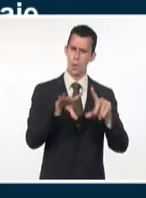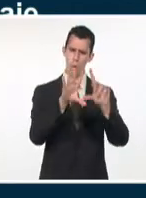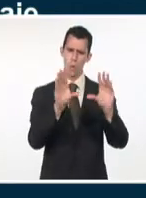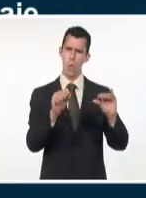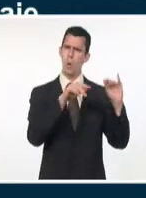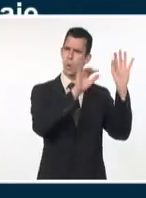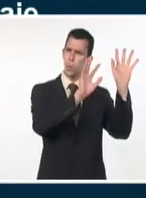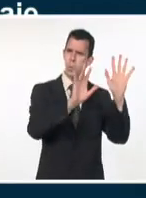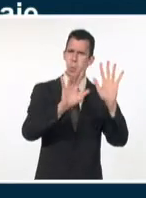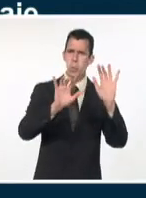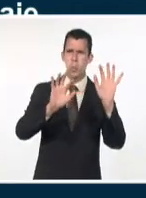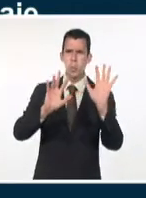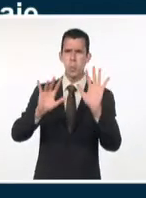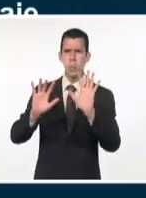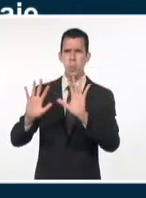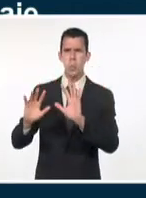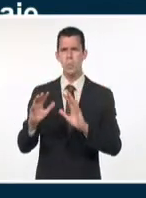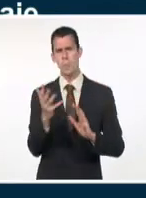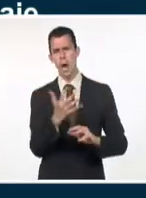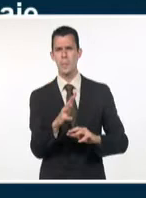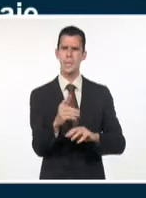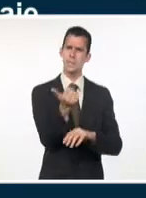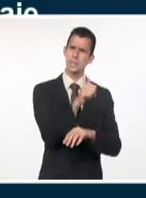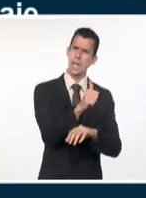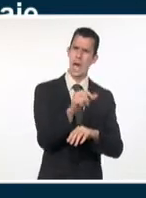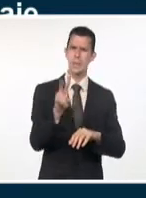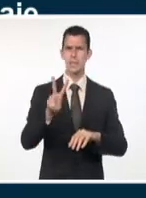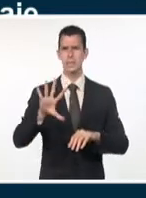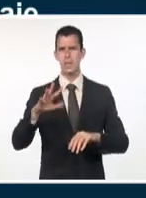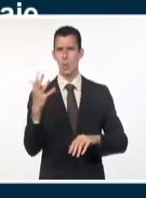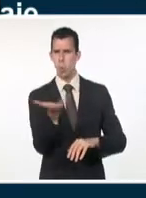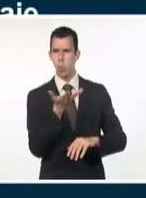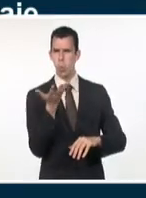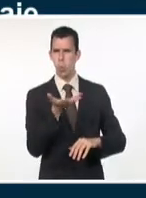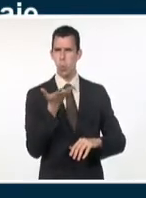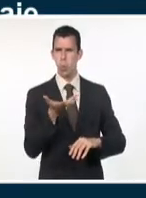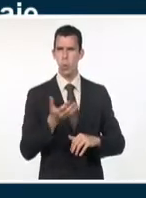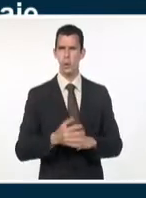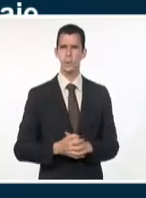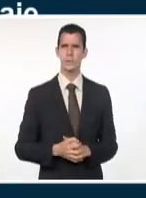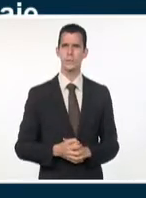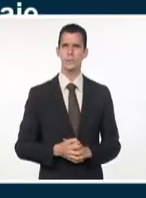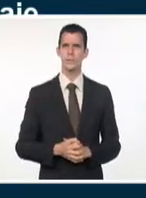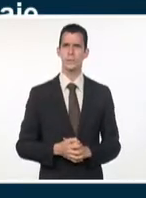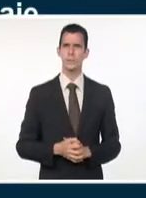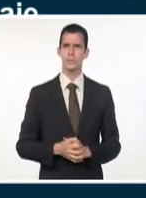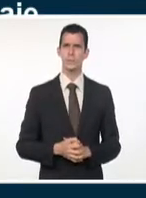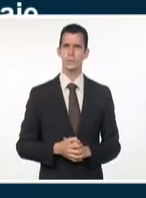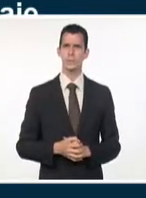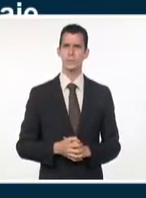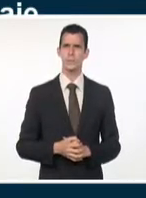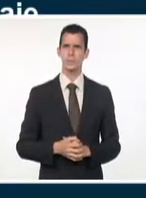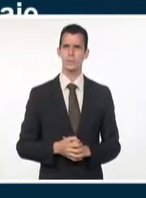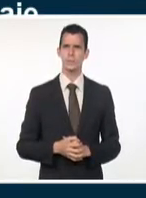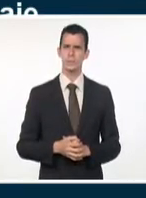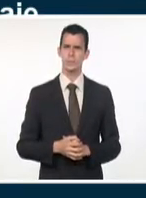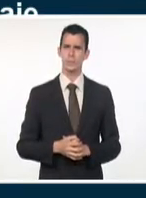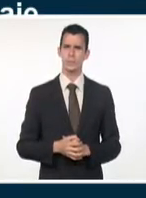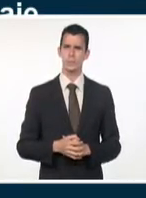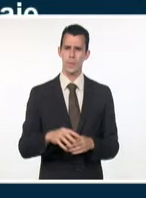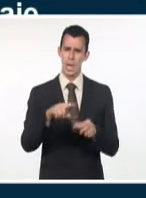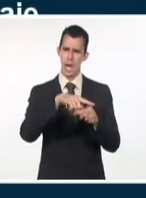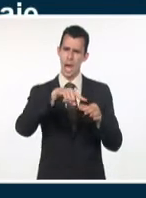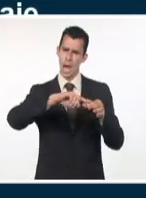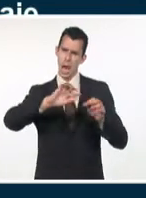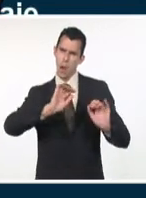parte central y oriental con velocidades entre 10 y 25 kilómetros por hora y soplarán del sudeste al sur en el occidente